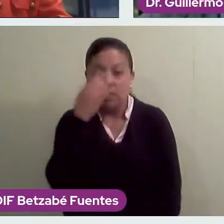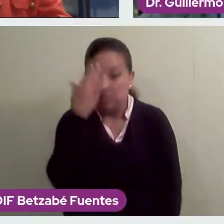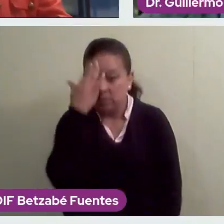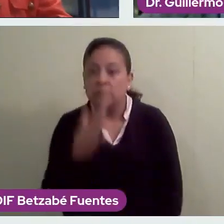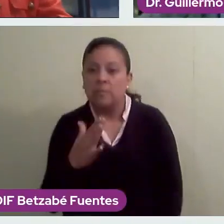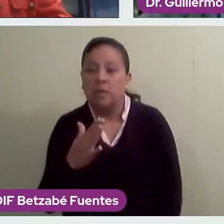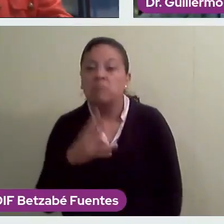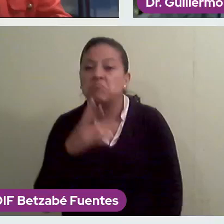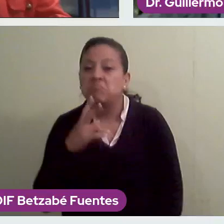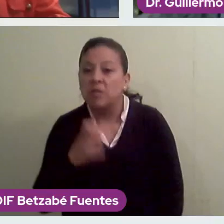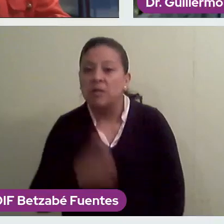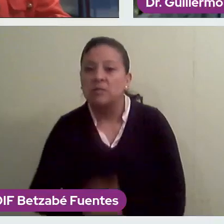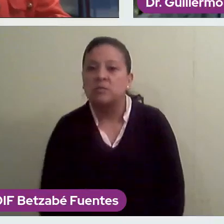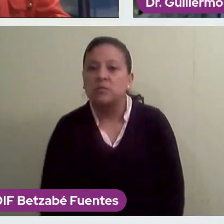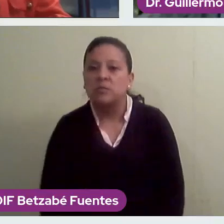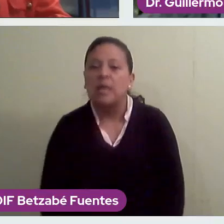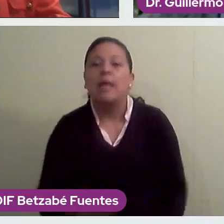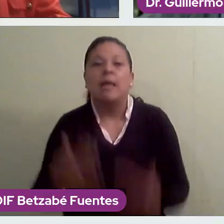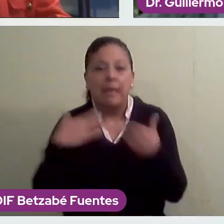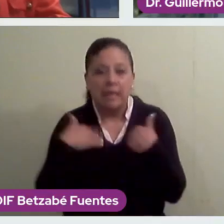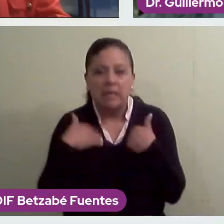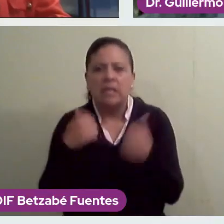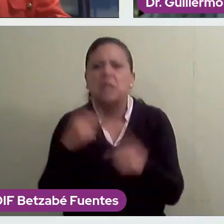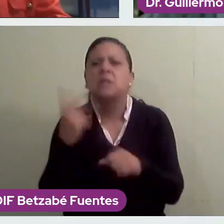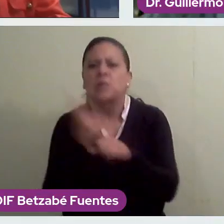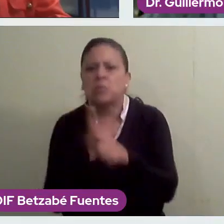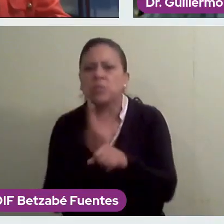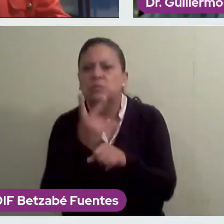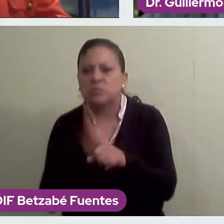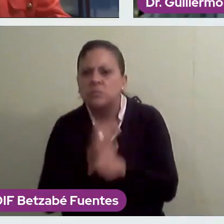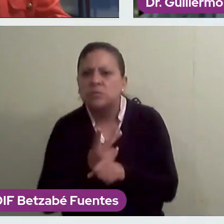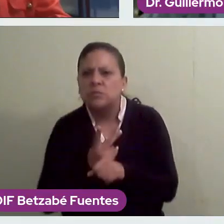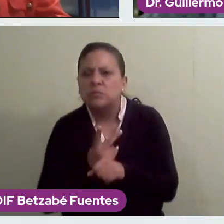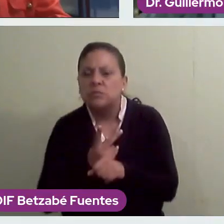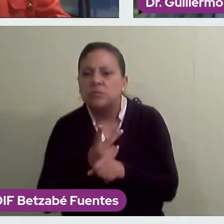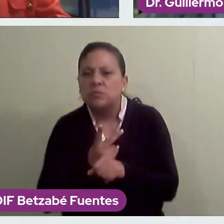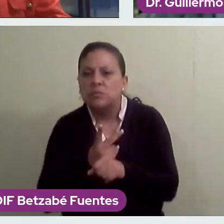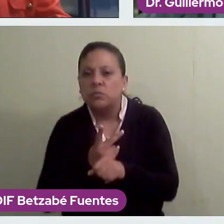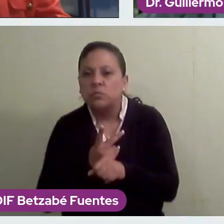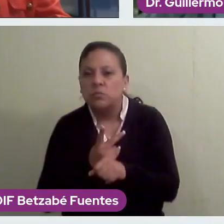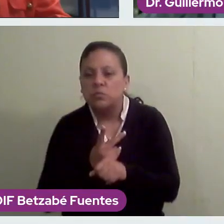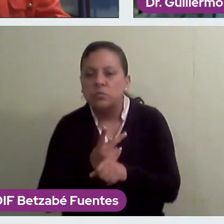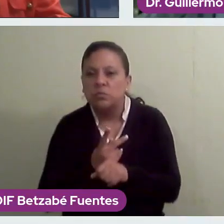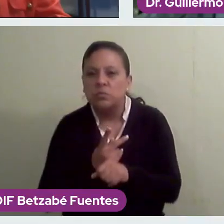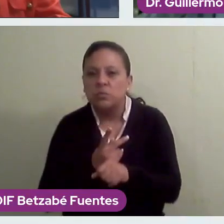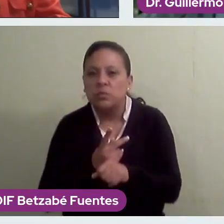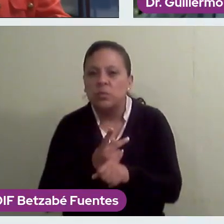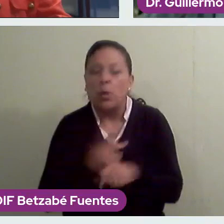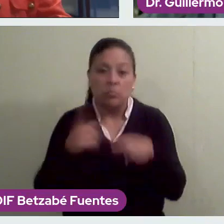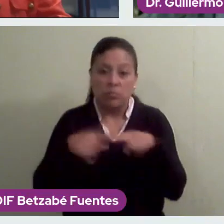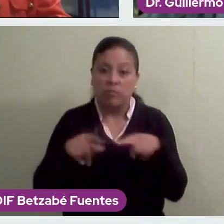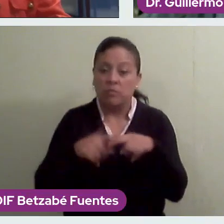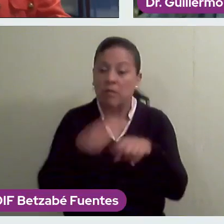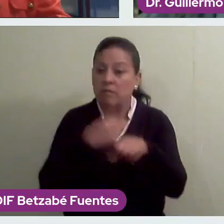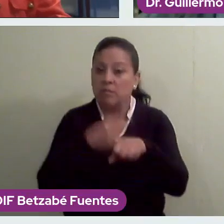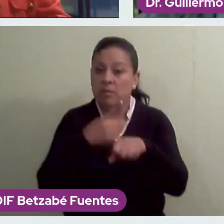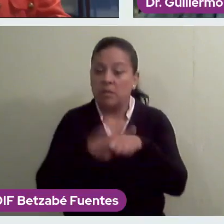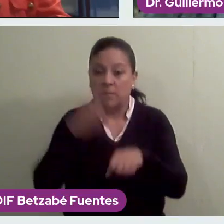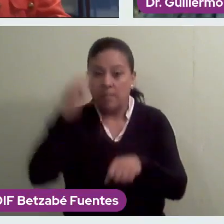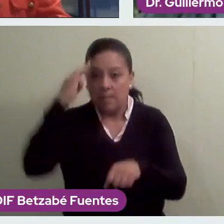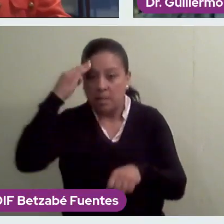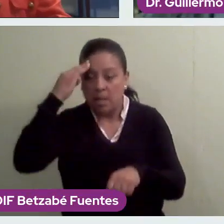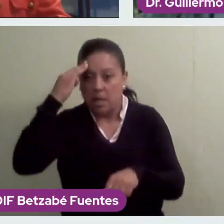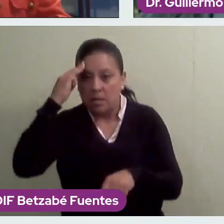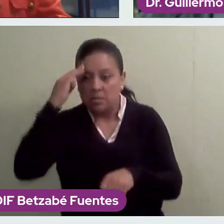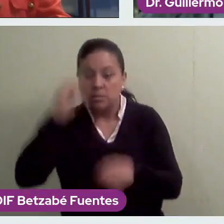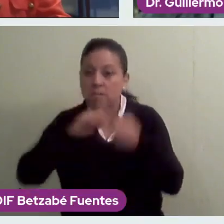situación de entender qué está pasando con los trastornos mentales y la salud mental en México.